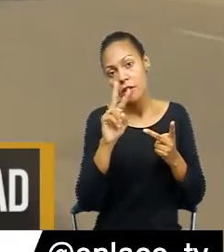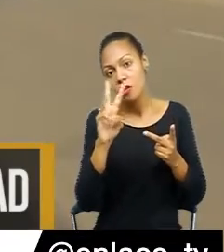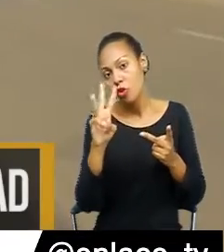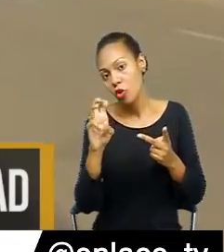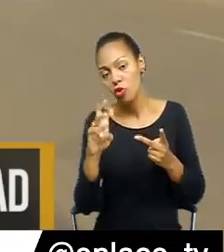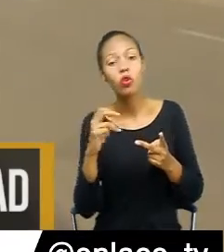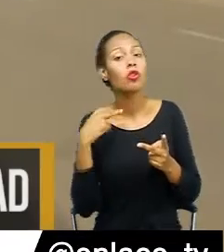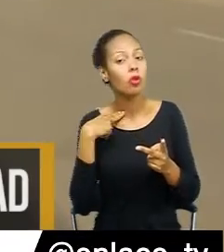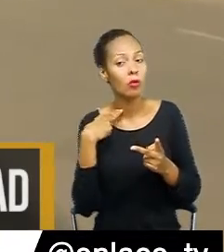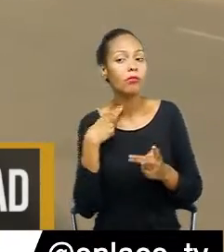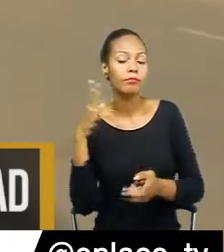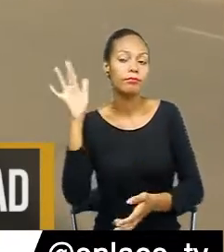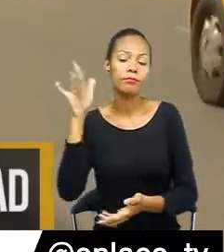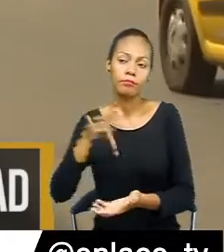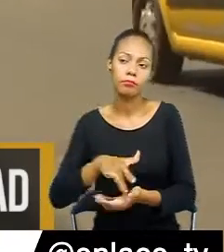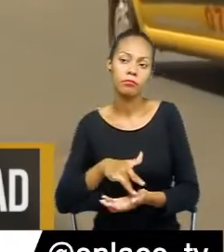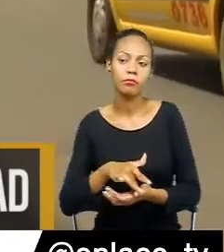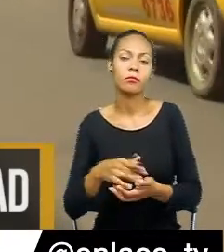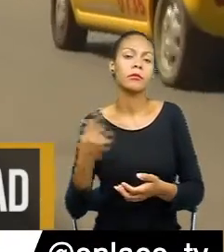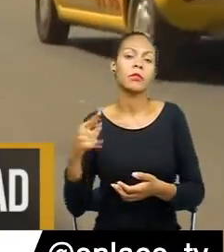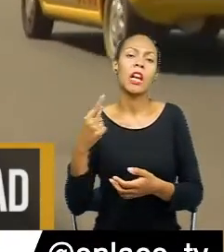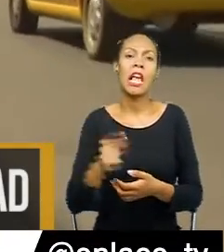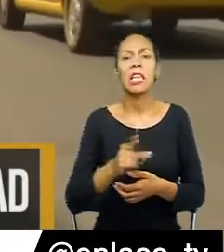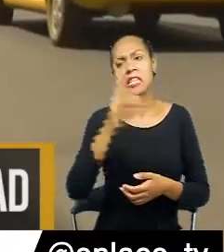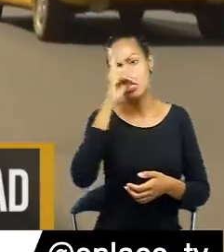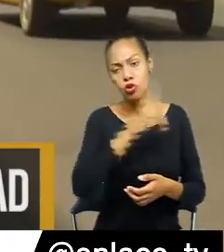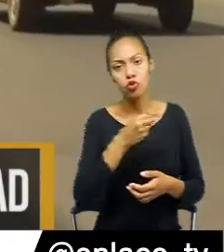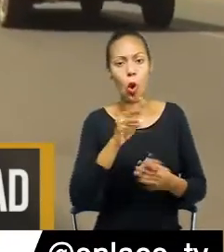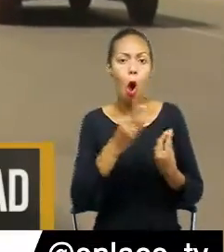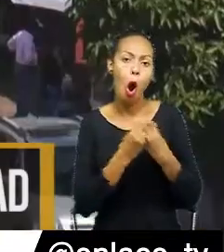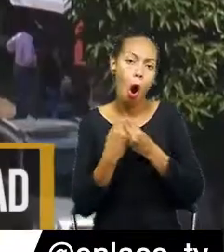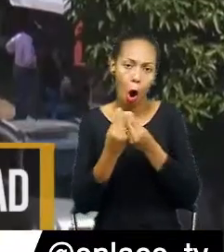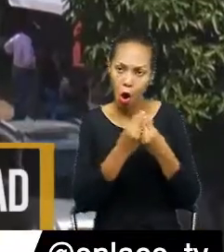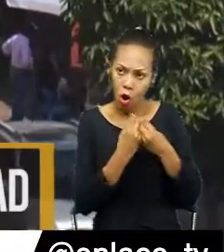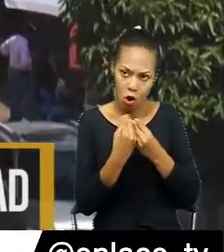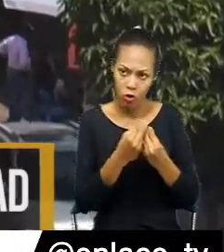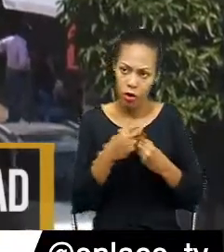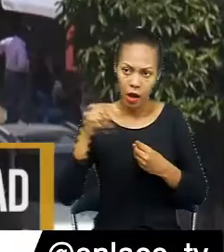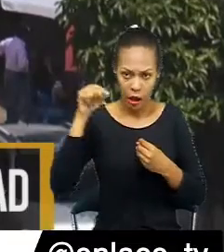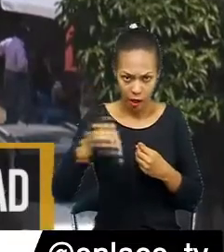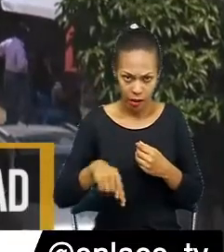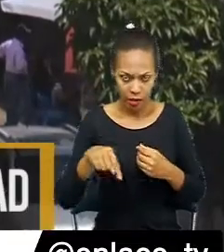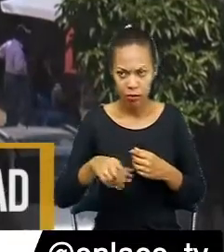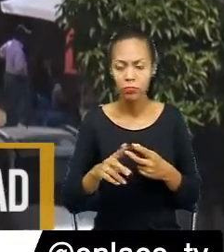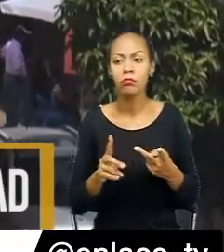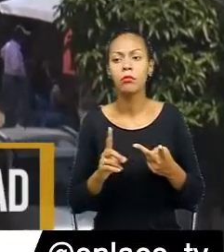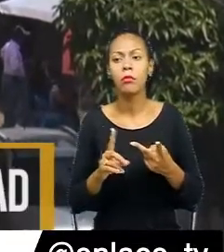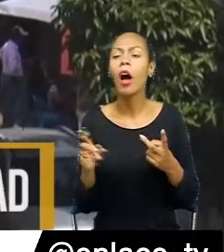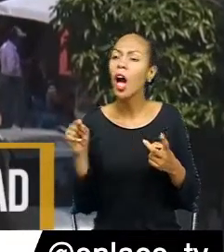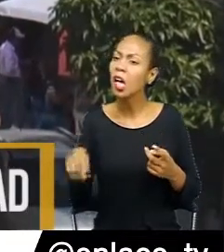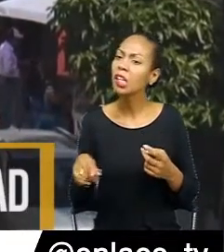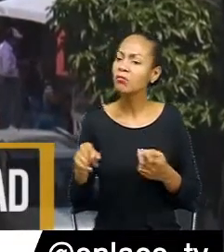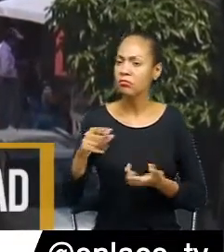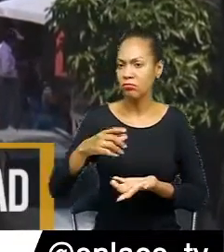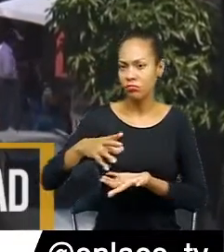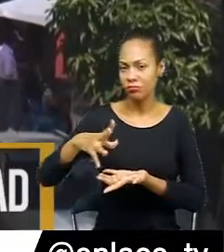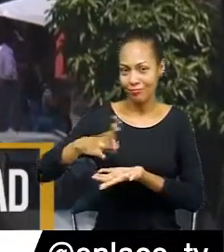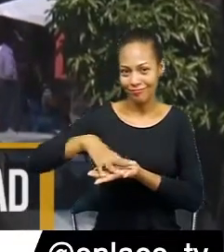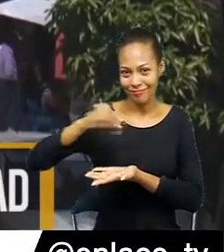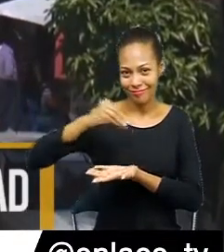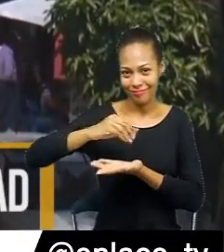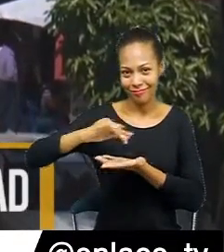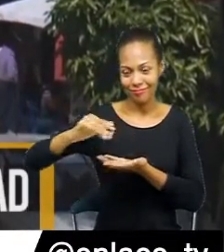a la comunidad la trascendencia de las decisiones del Consejo de Estado para la región del Magdalena Medio en materia de derechos humanos, contratación